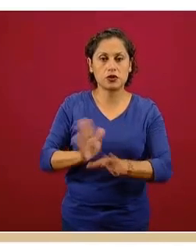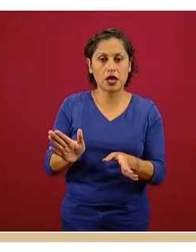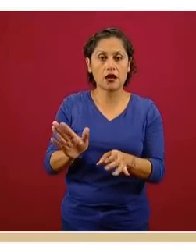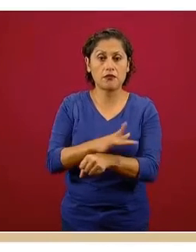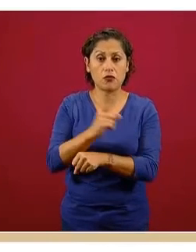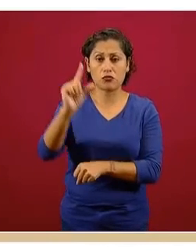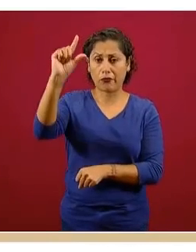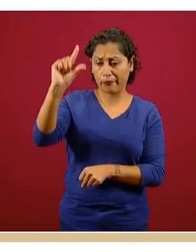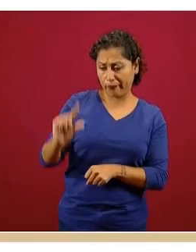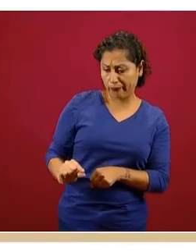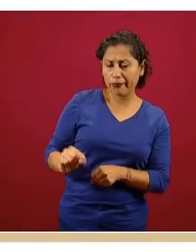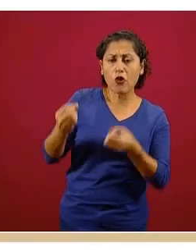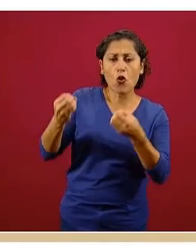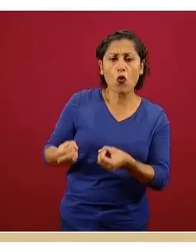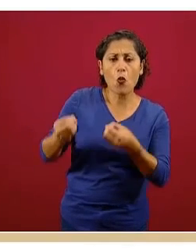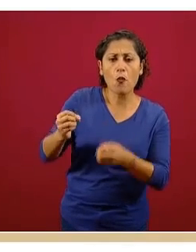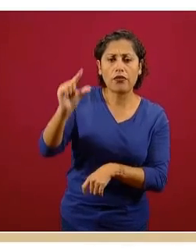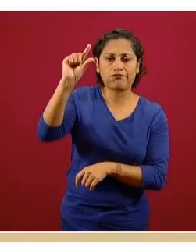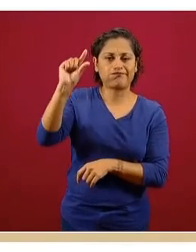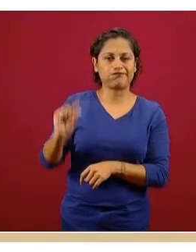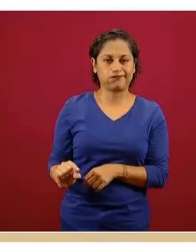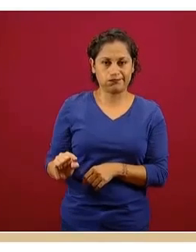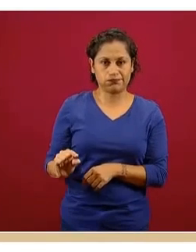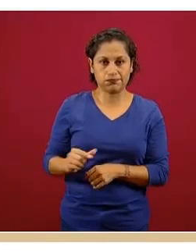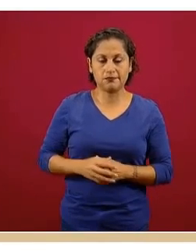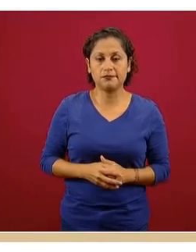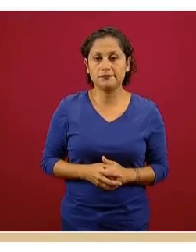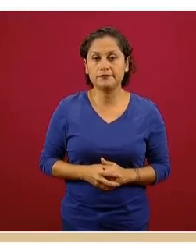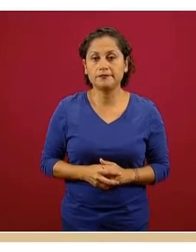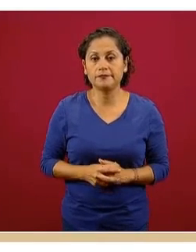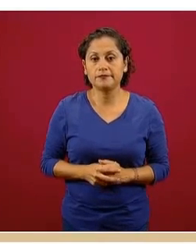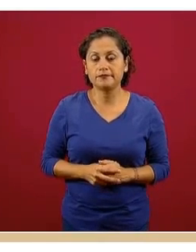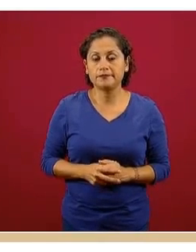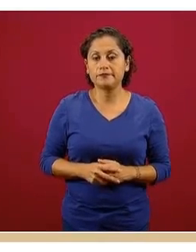tienen mínimas ocupaciones hospitalarias. Este es el informe técnico.